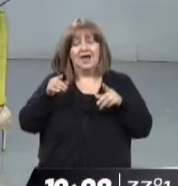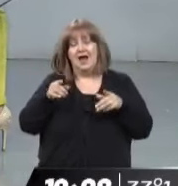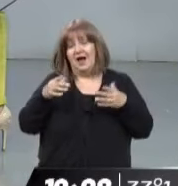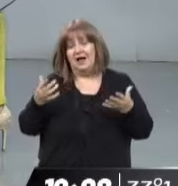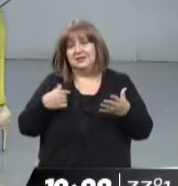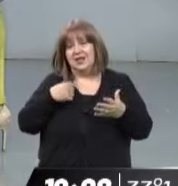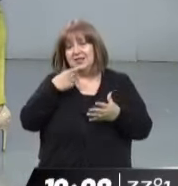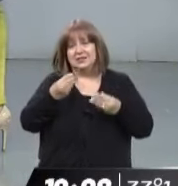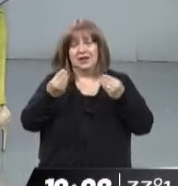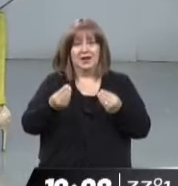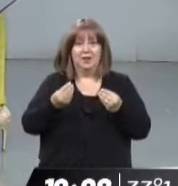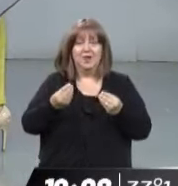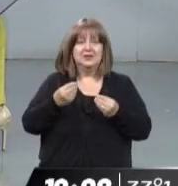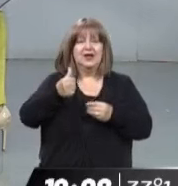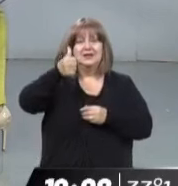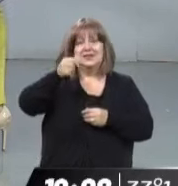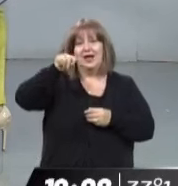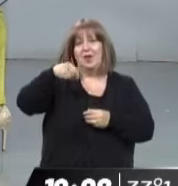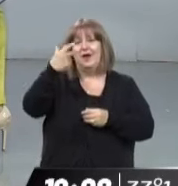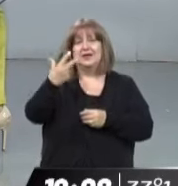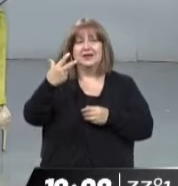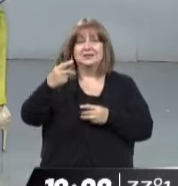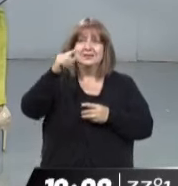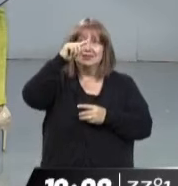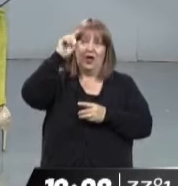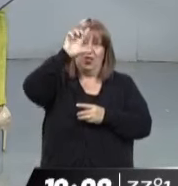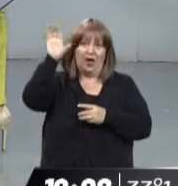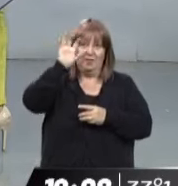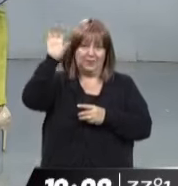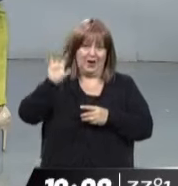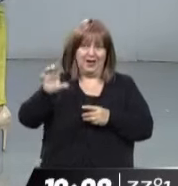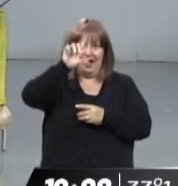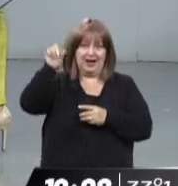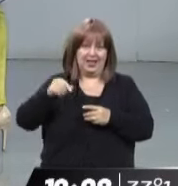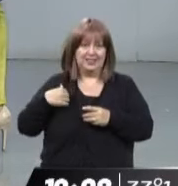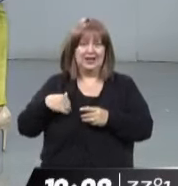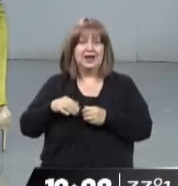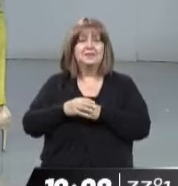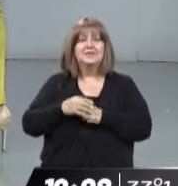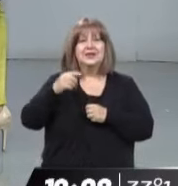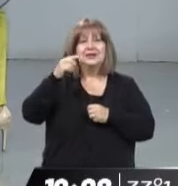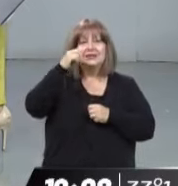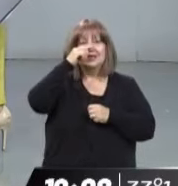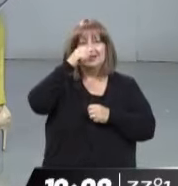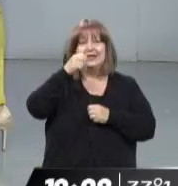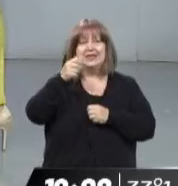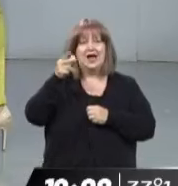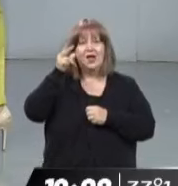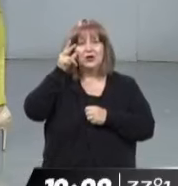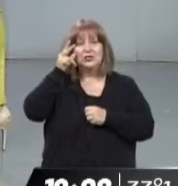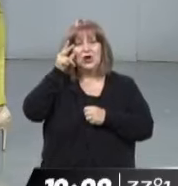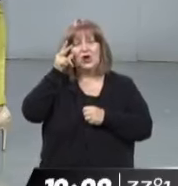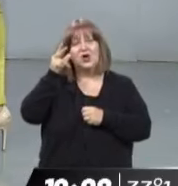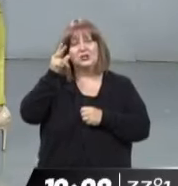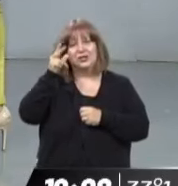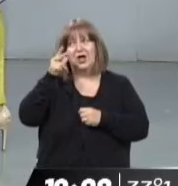que también es otra de las cosas. 6,3 entonces a nivel país, 76,6 y 88 la interanual. Muy bien, tenemos los rubros